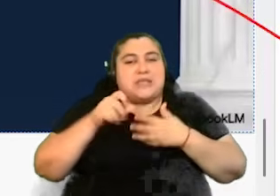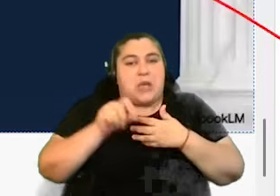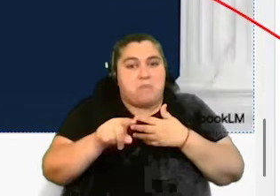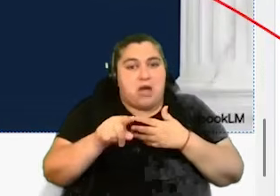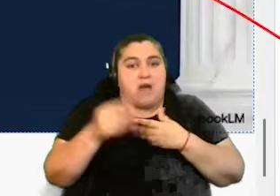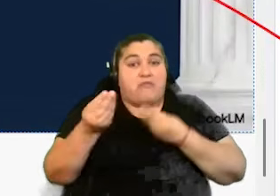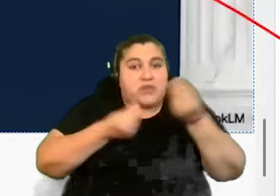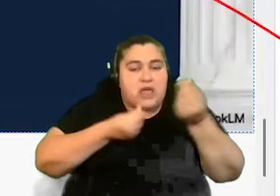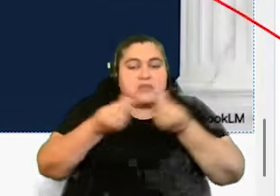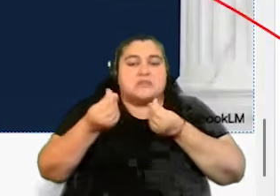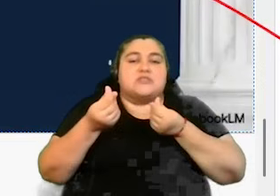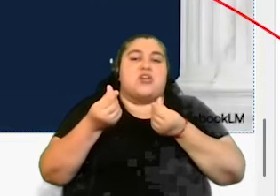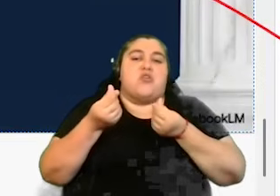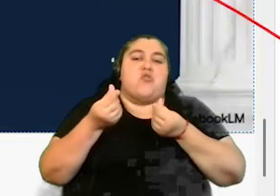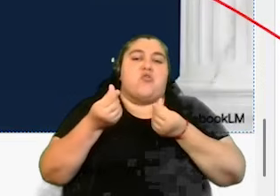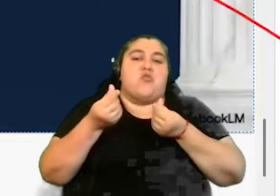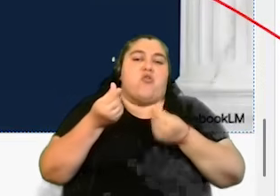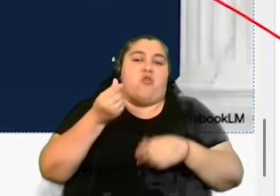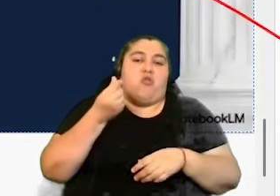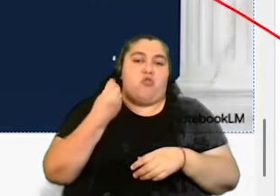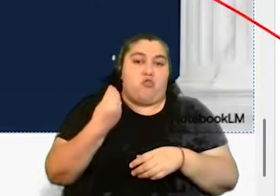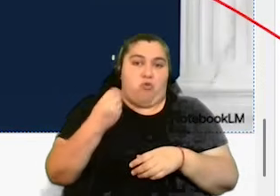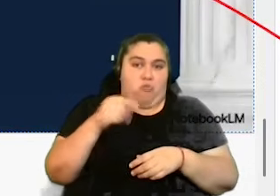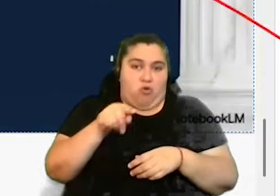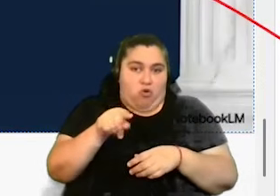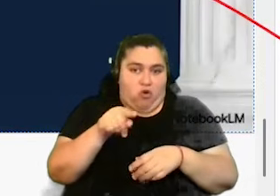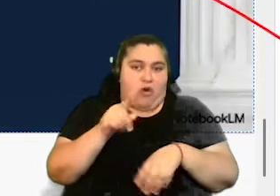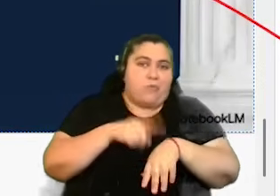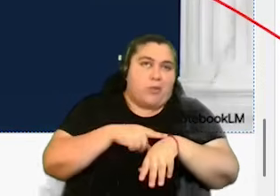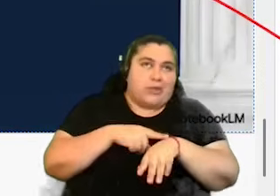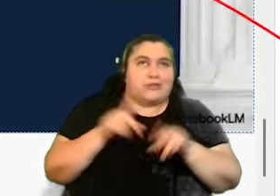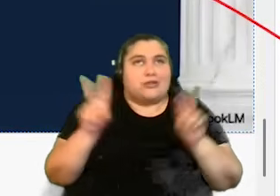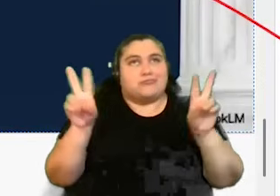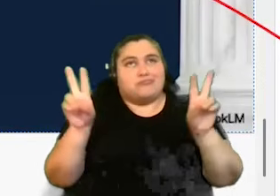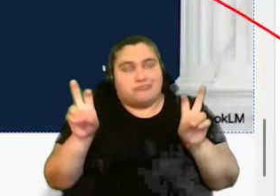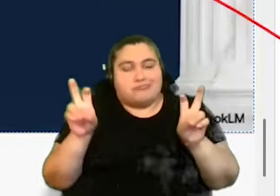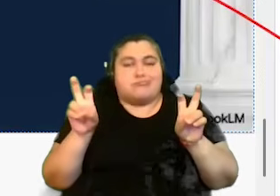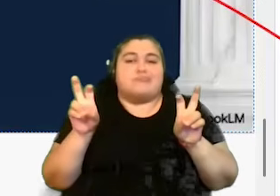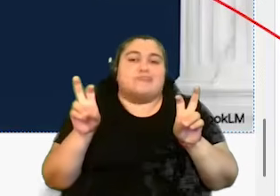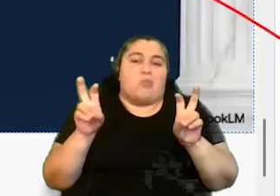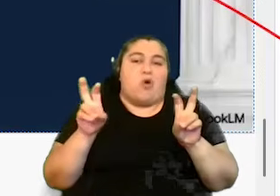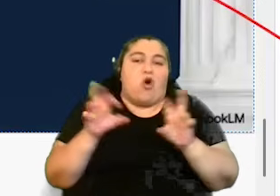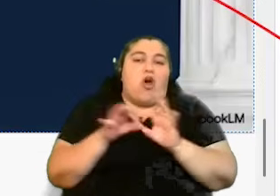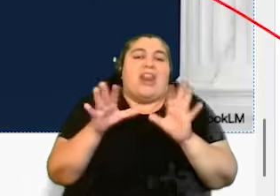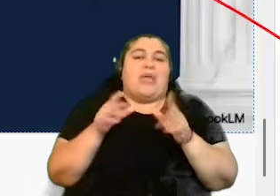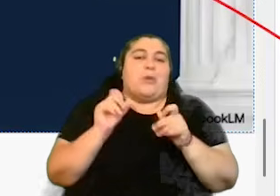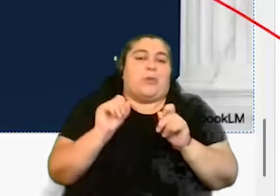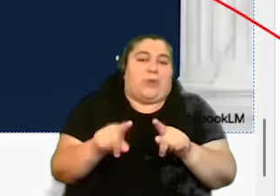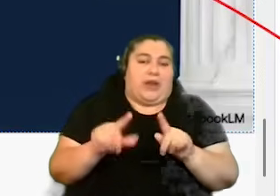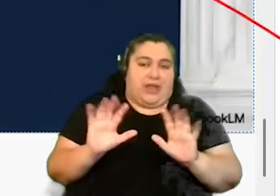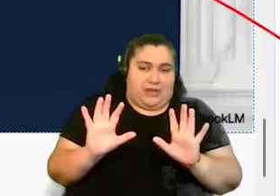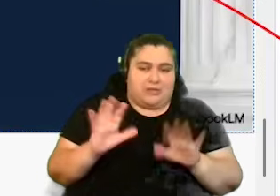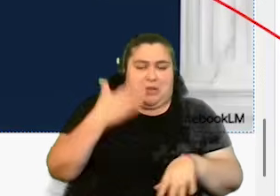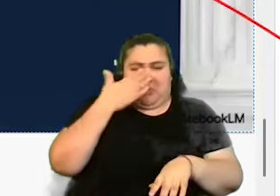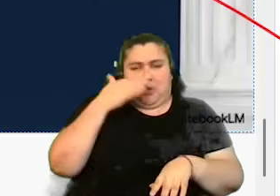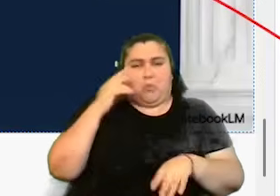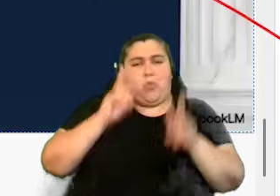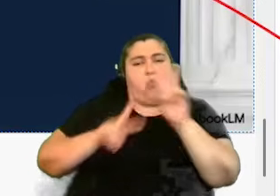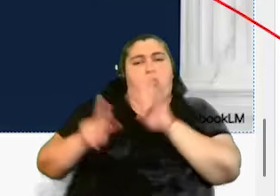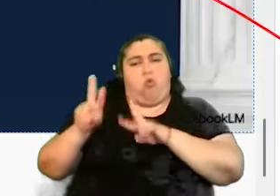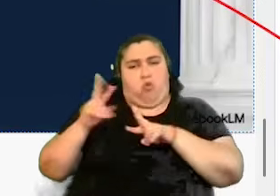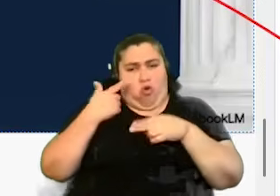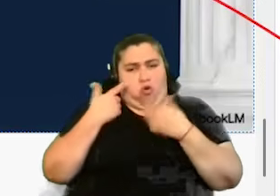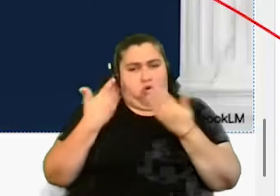comprendida dentro de esta, entre comillas, liberación. Ahora les voy a buscar esto porque salió en el